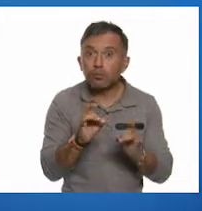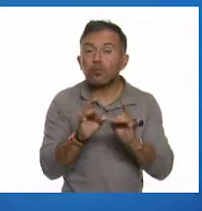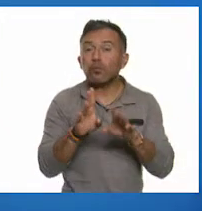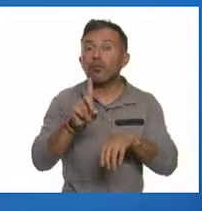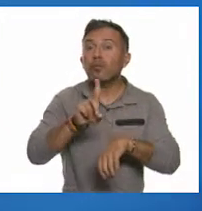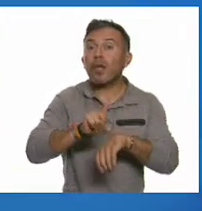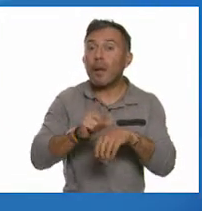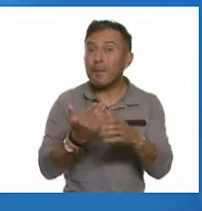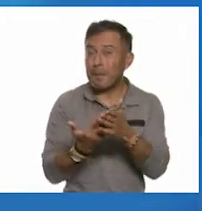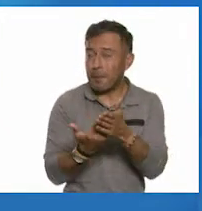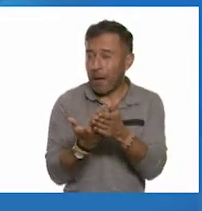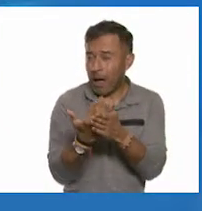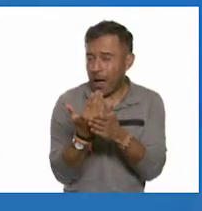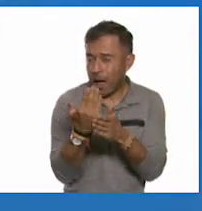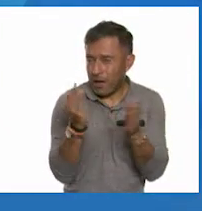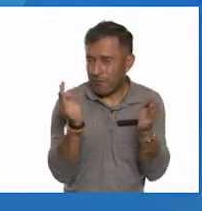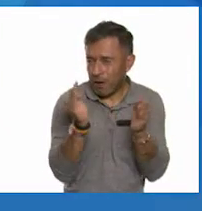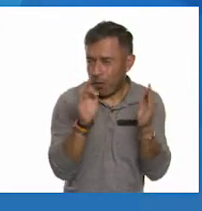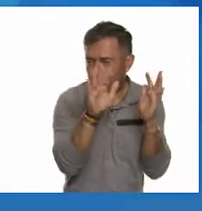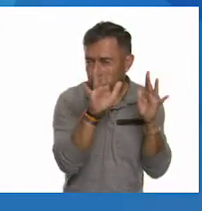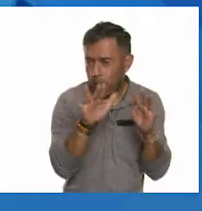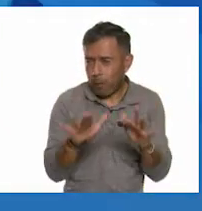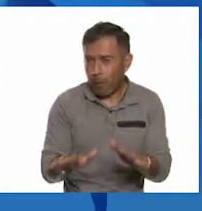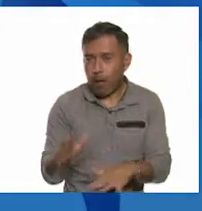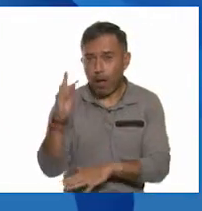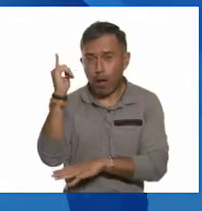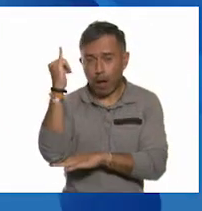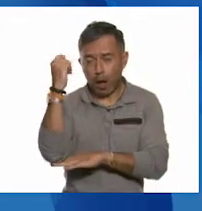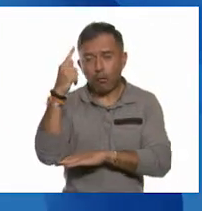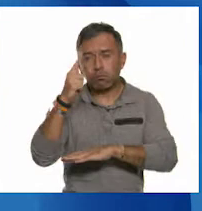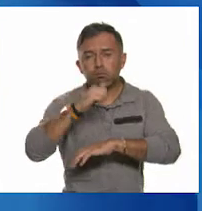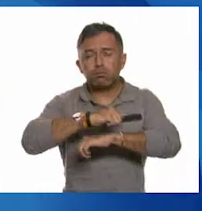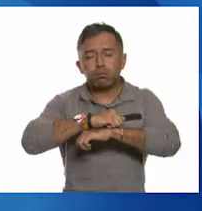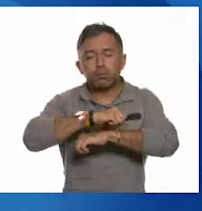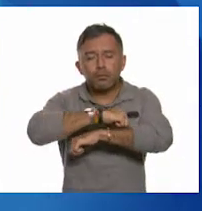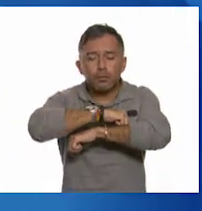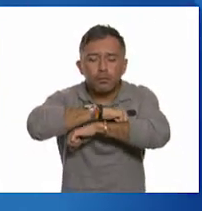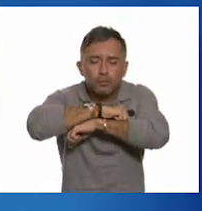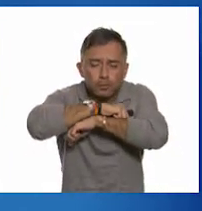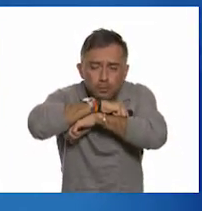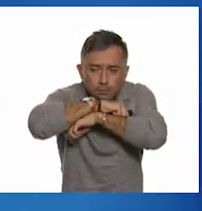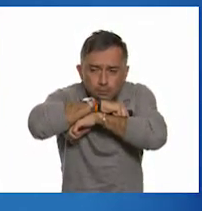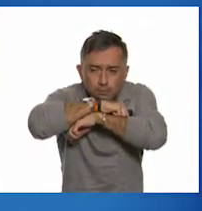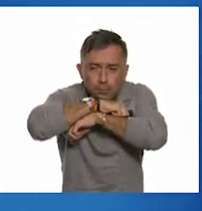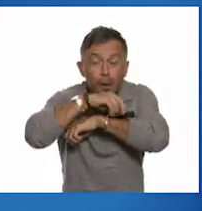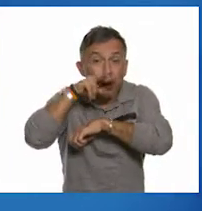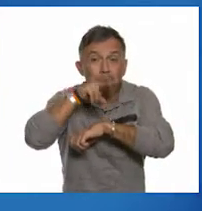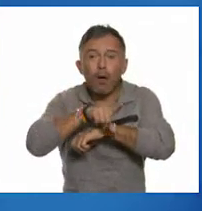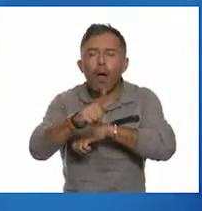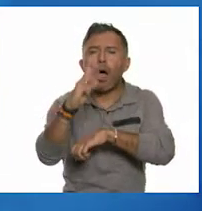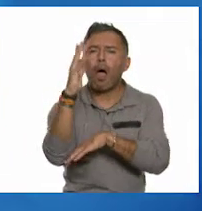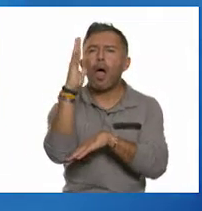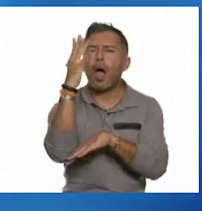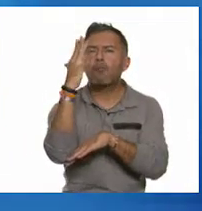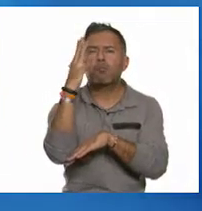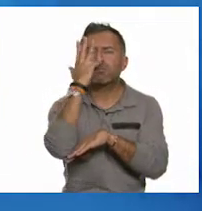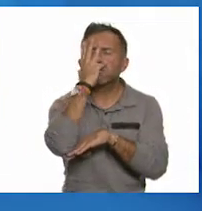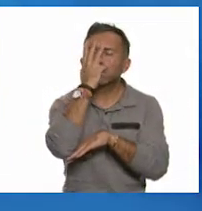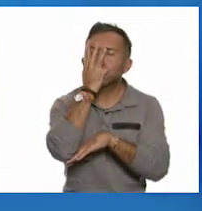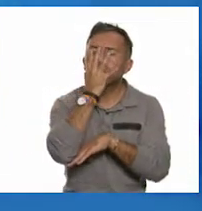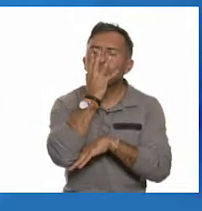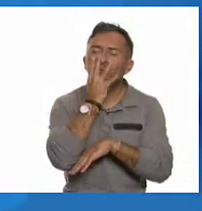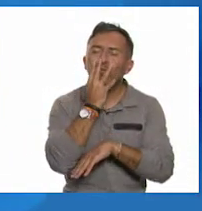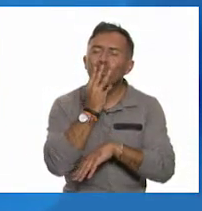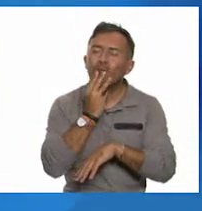de invierno, mientras el gigante miraba por la ventana de su dormitorio, descubrió un árbol precioso en un rincón del